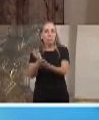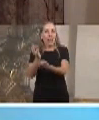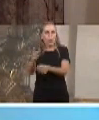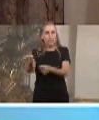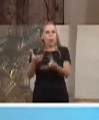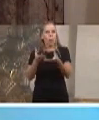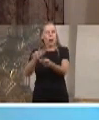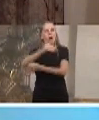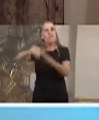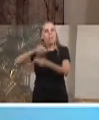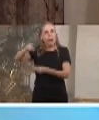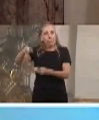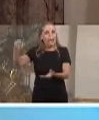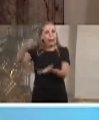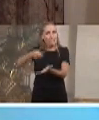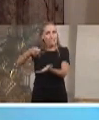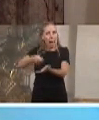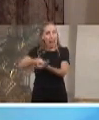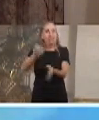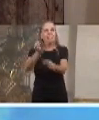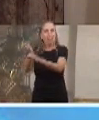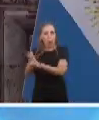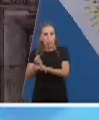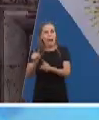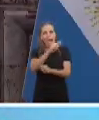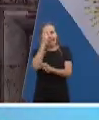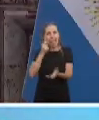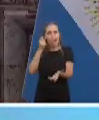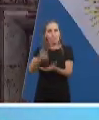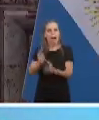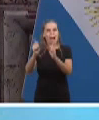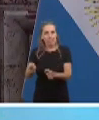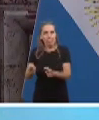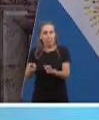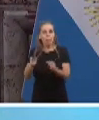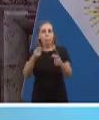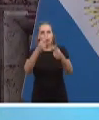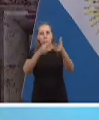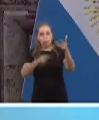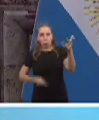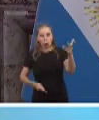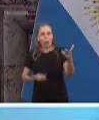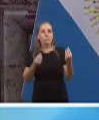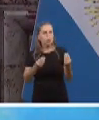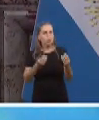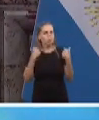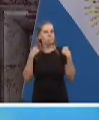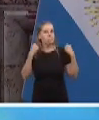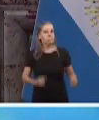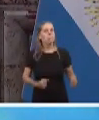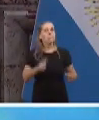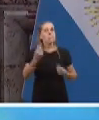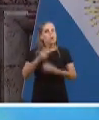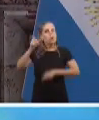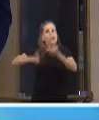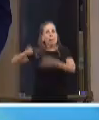América Latina que tenía alta inflación, sacado Venezuela, que es un caso también sui generis aparte, donde en un mundo no había inflación. Entonces, lo que